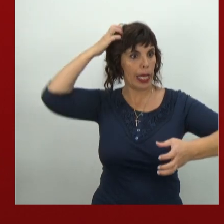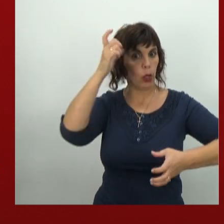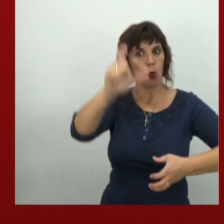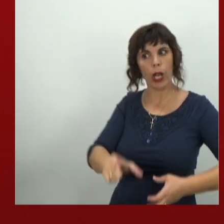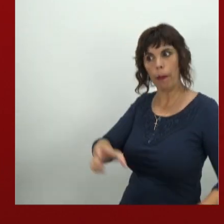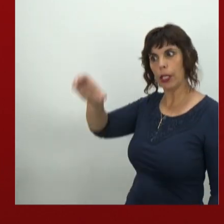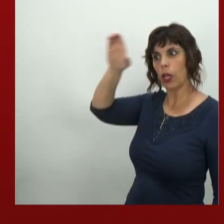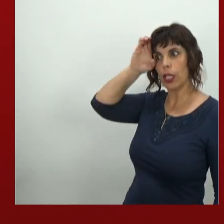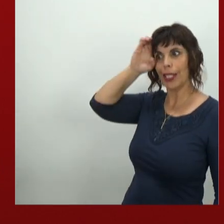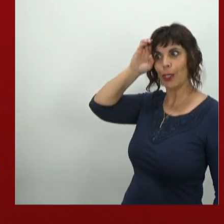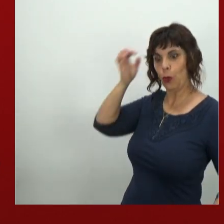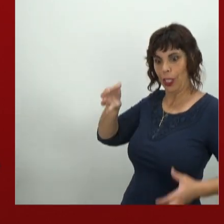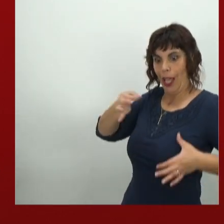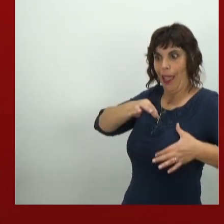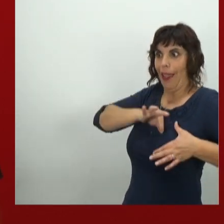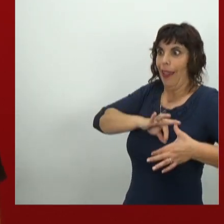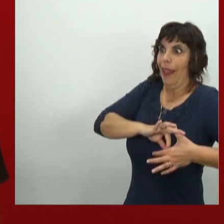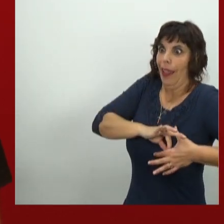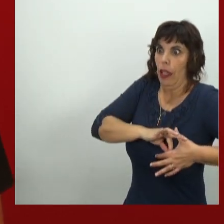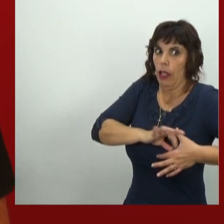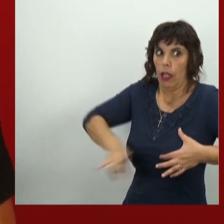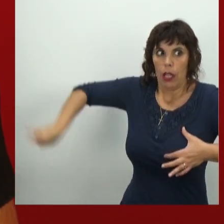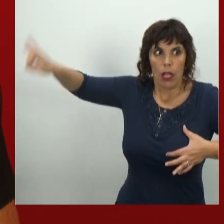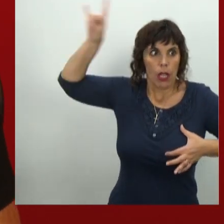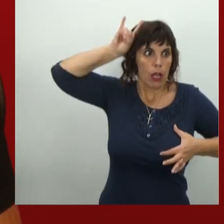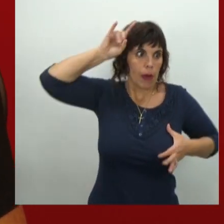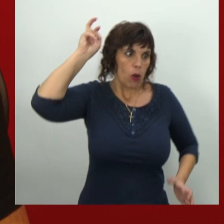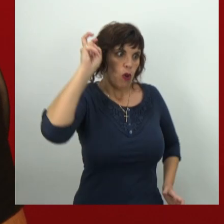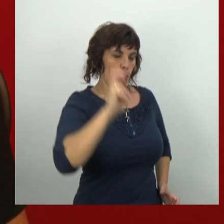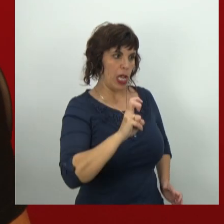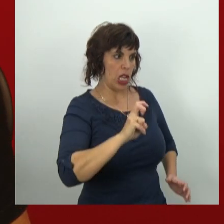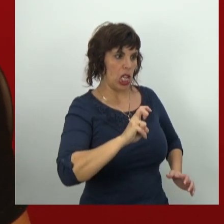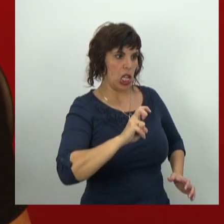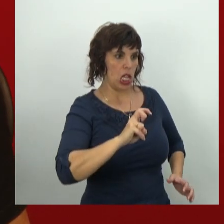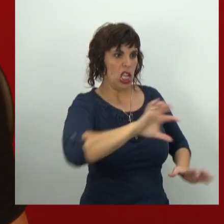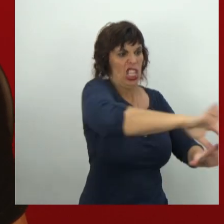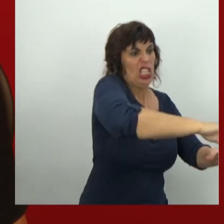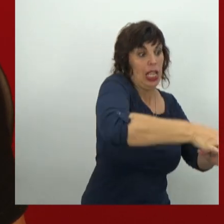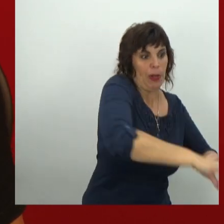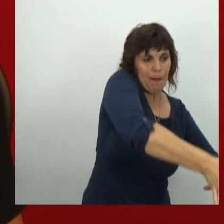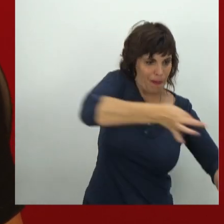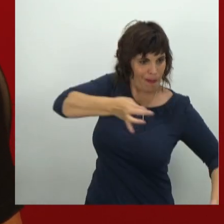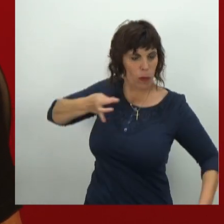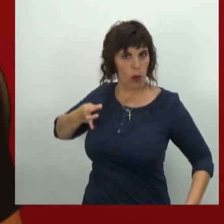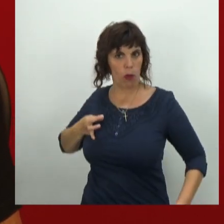reino? Es la palabra del reino que deja temblar a los demonios.